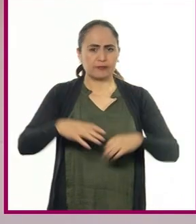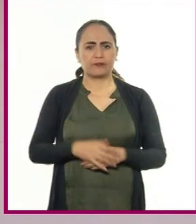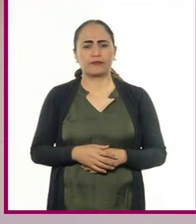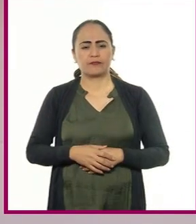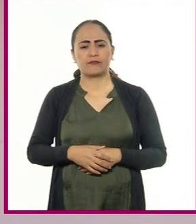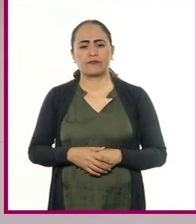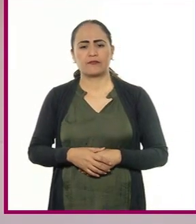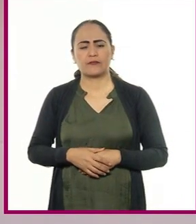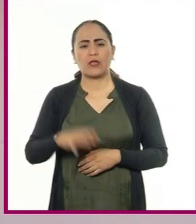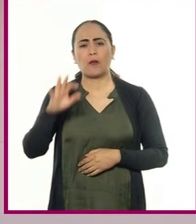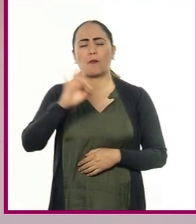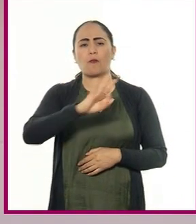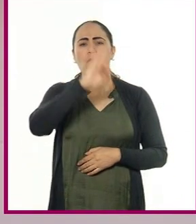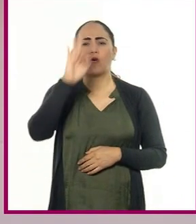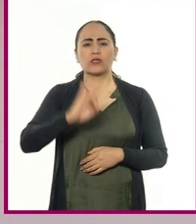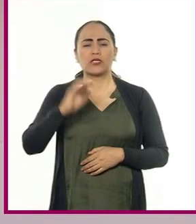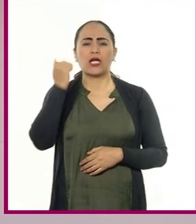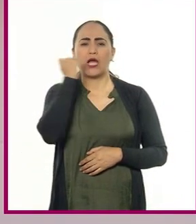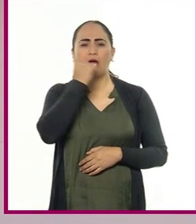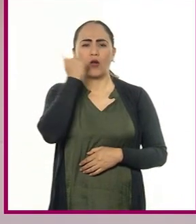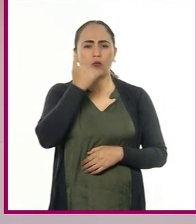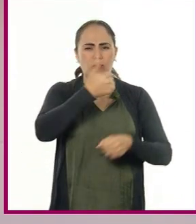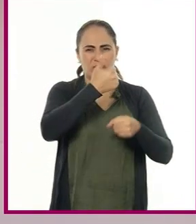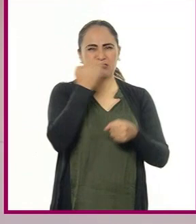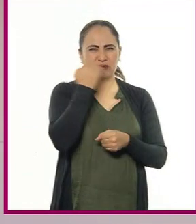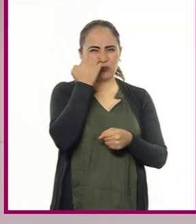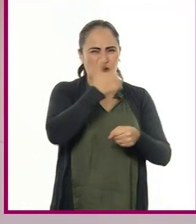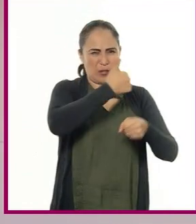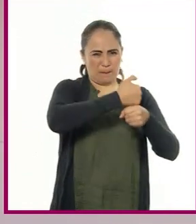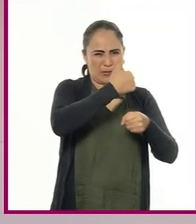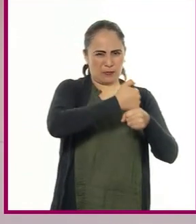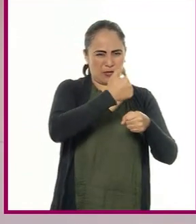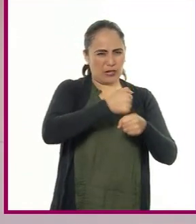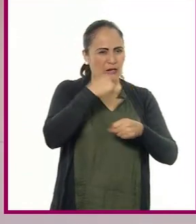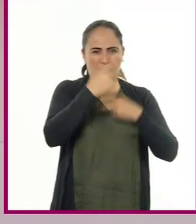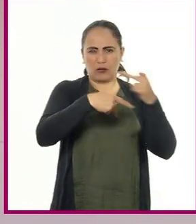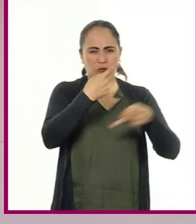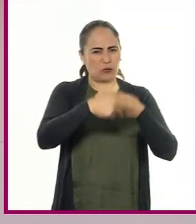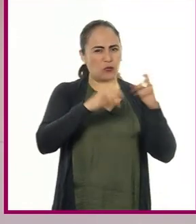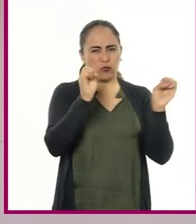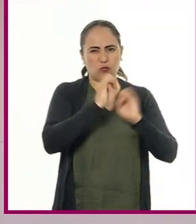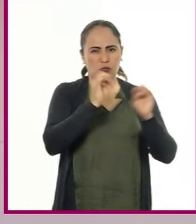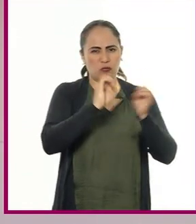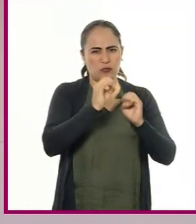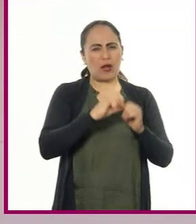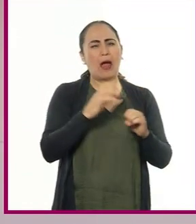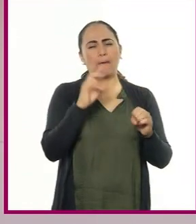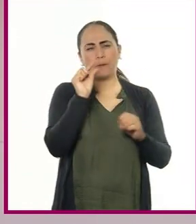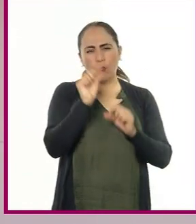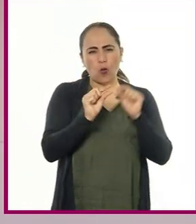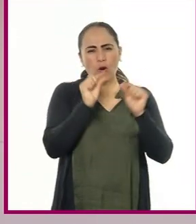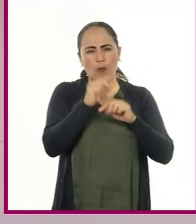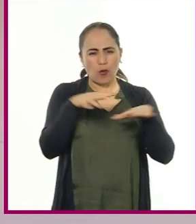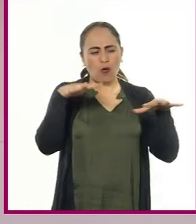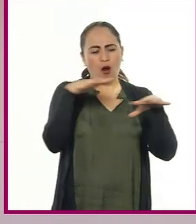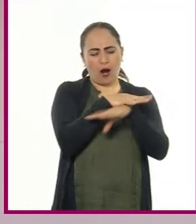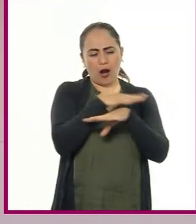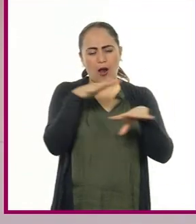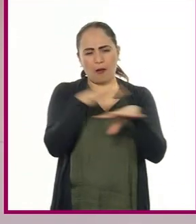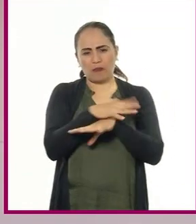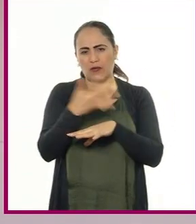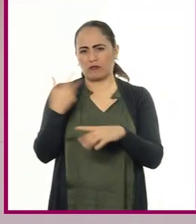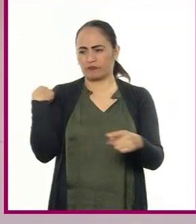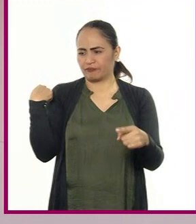Así, el porcentaje de alumnos de primaria no escolarizados apenas ha evolucionado en la última década.